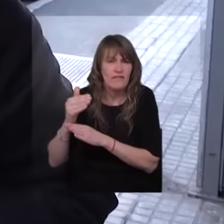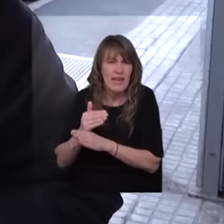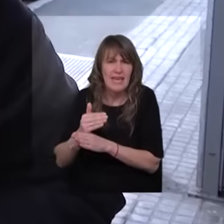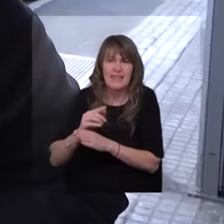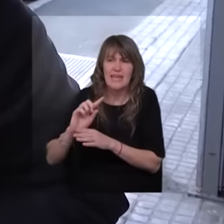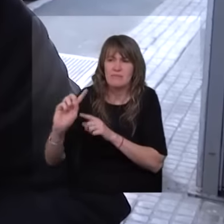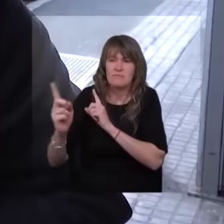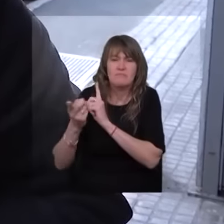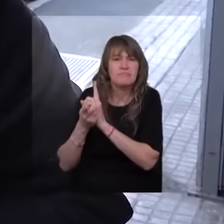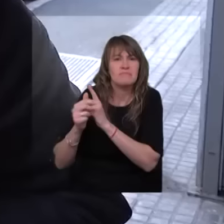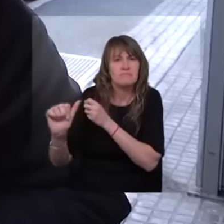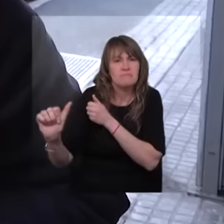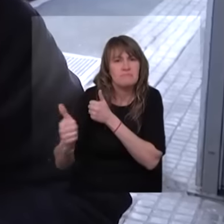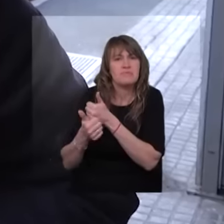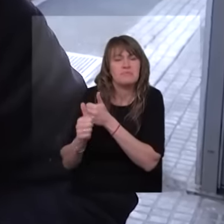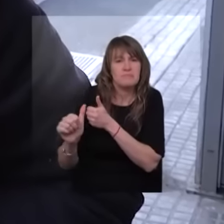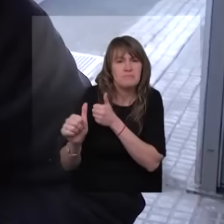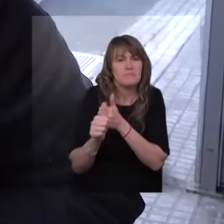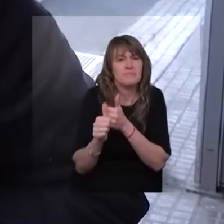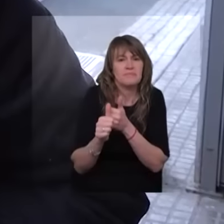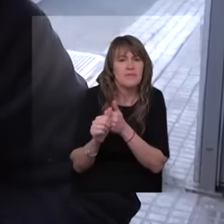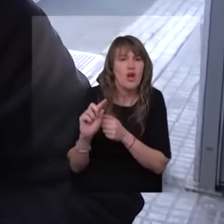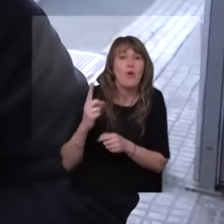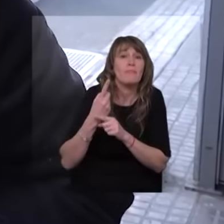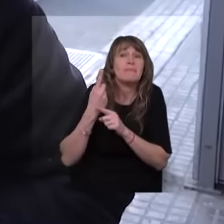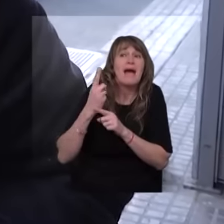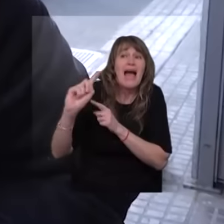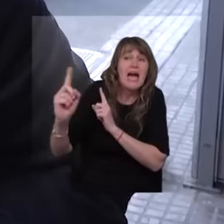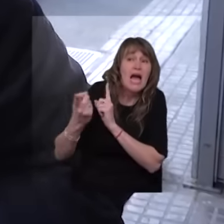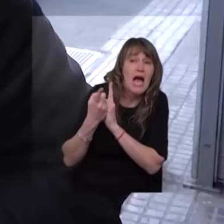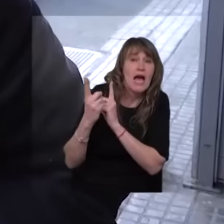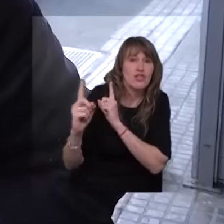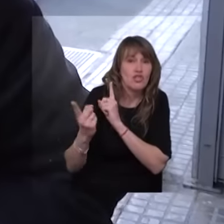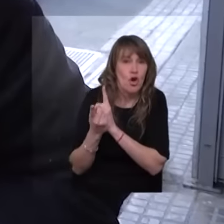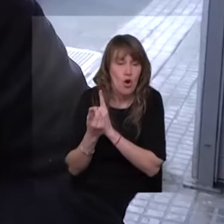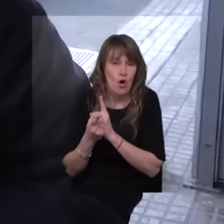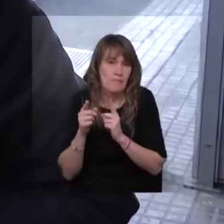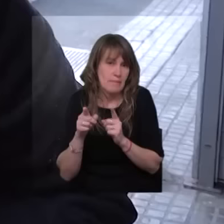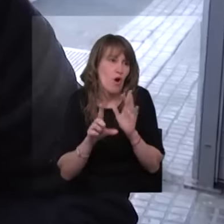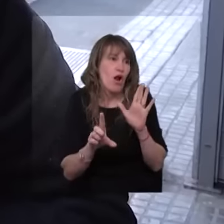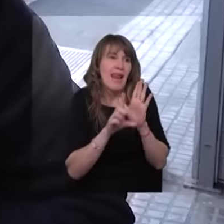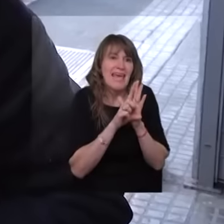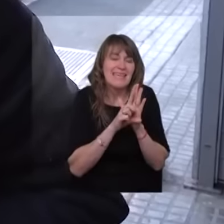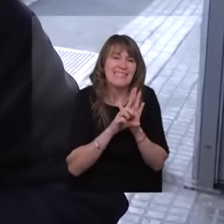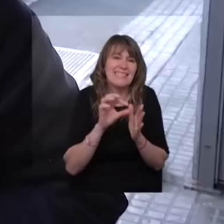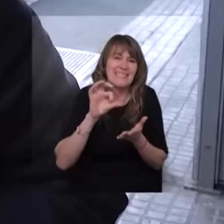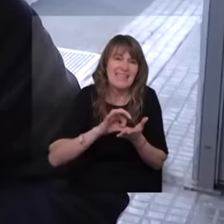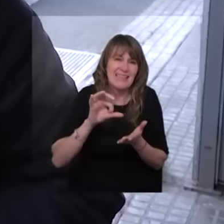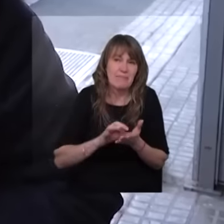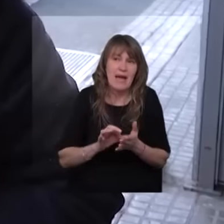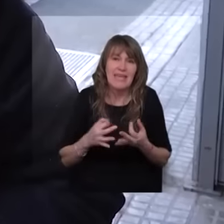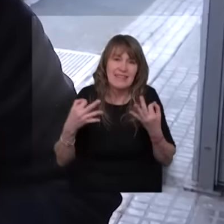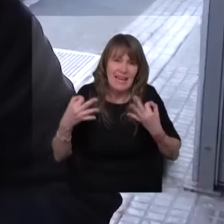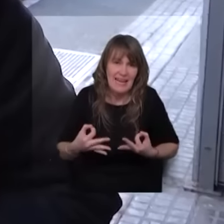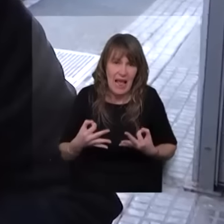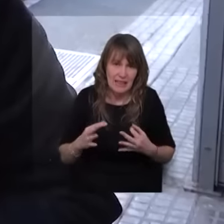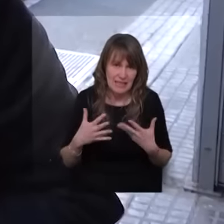primaria en salud que es la el principio básico de lo que marca la ley del Sistema Nacional integrado de